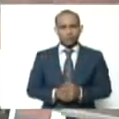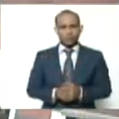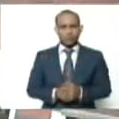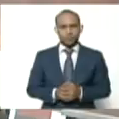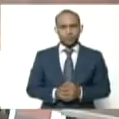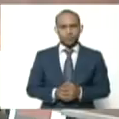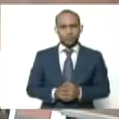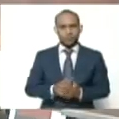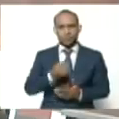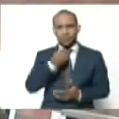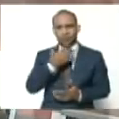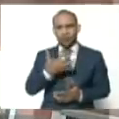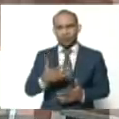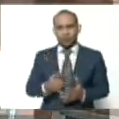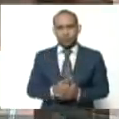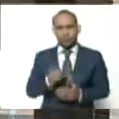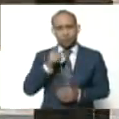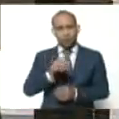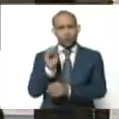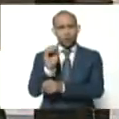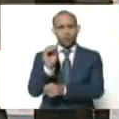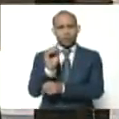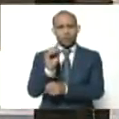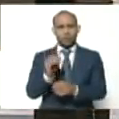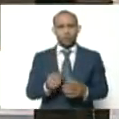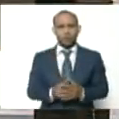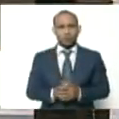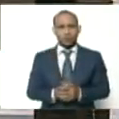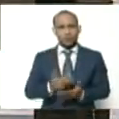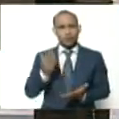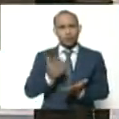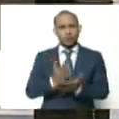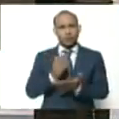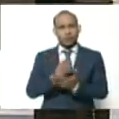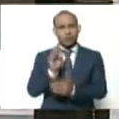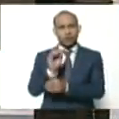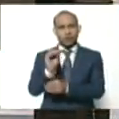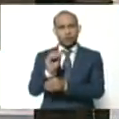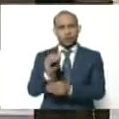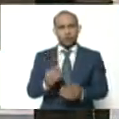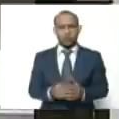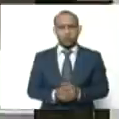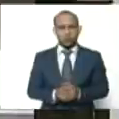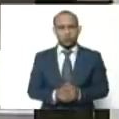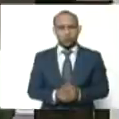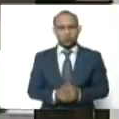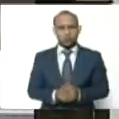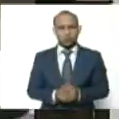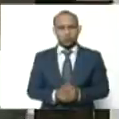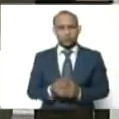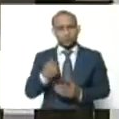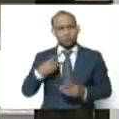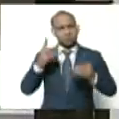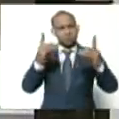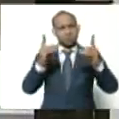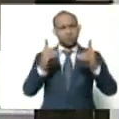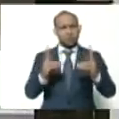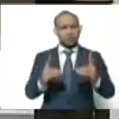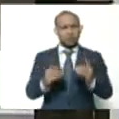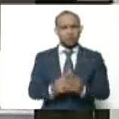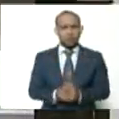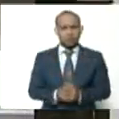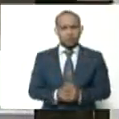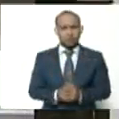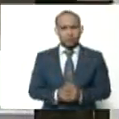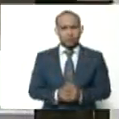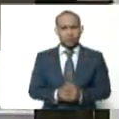Y bueno, hay que cuidarse, ¿sí?, siempre cuidarse. Y decidí, luego de